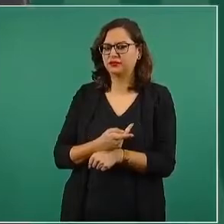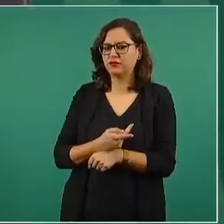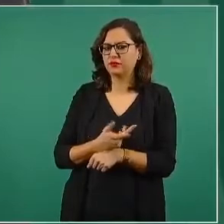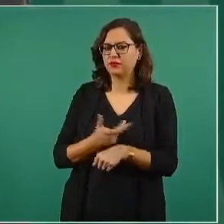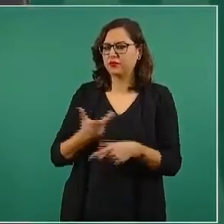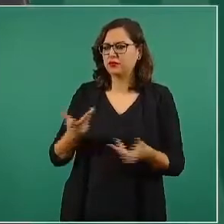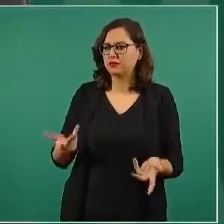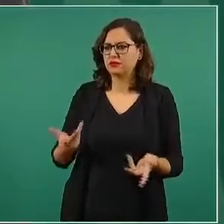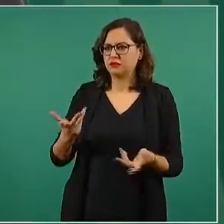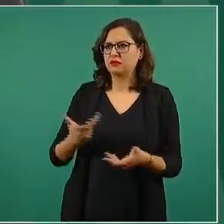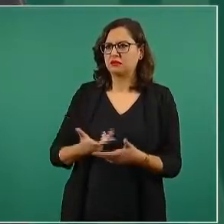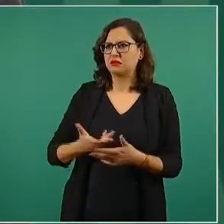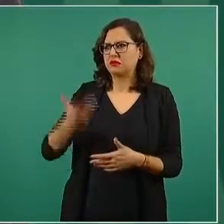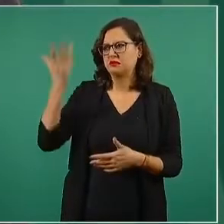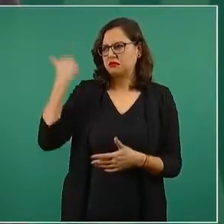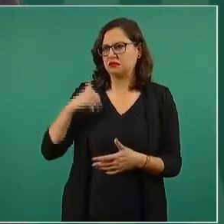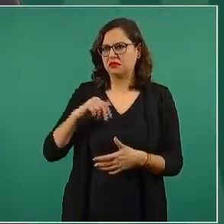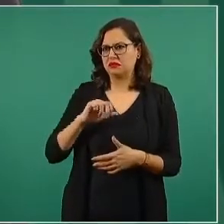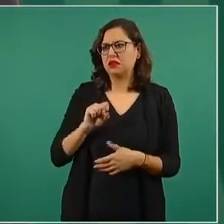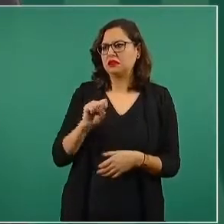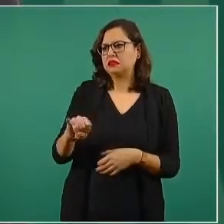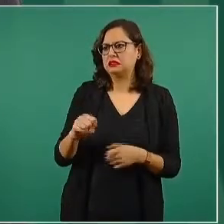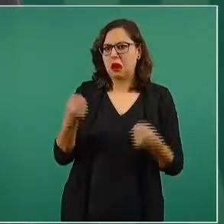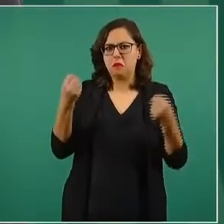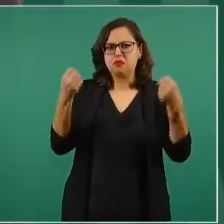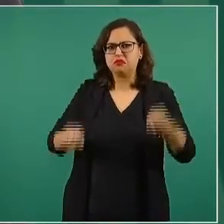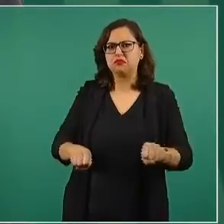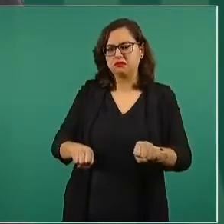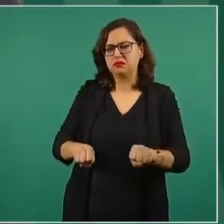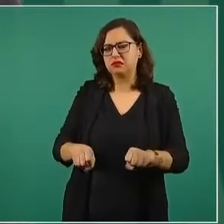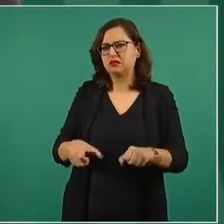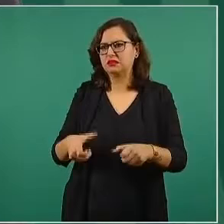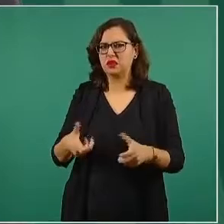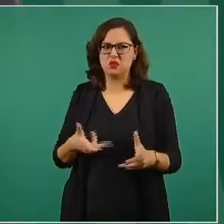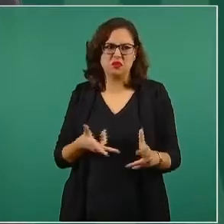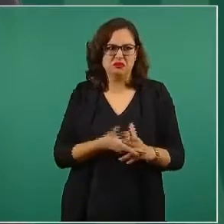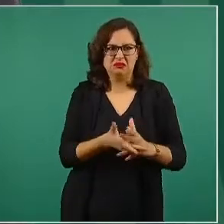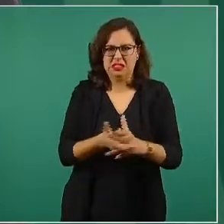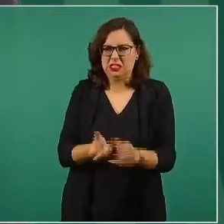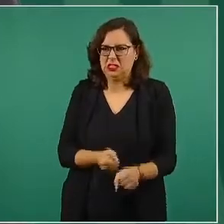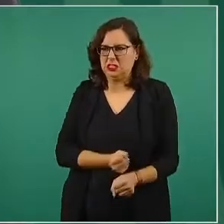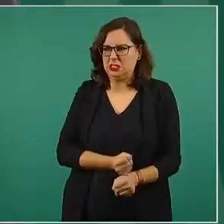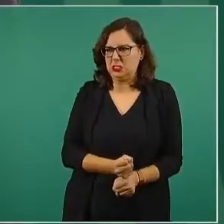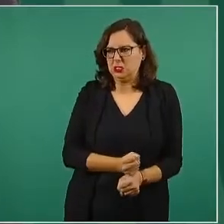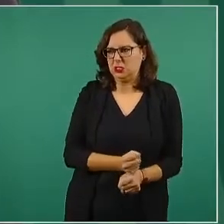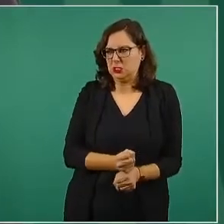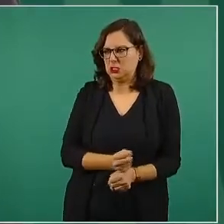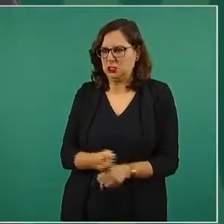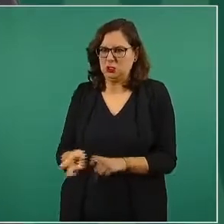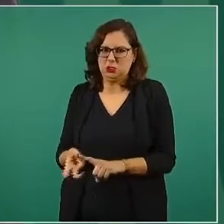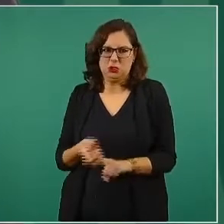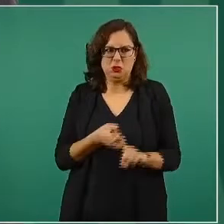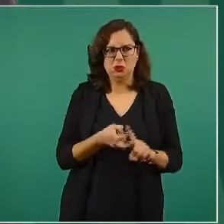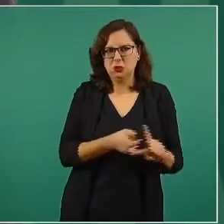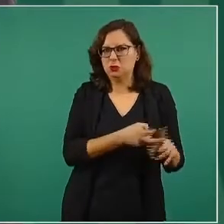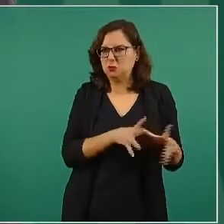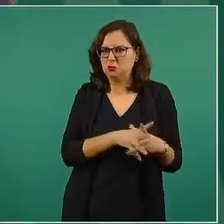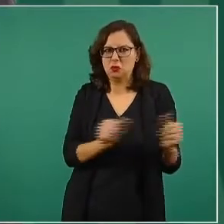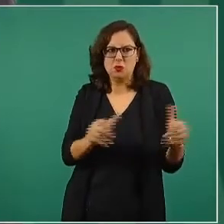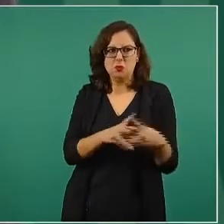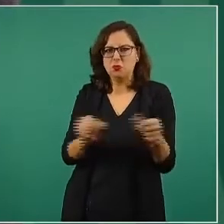un régimen autoritario que masacraba, que torturaba, que desaparecía